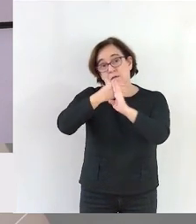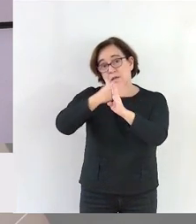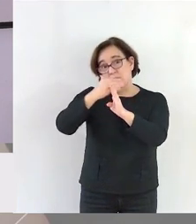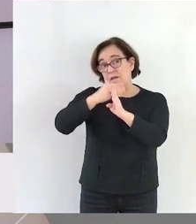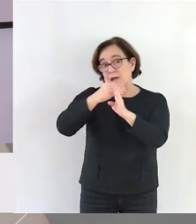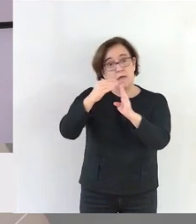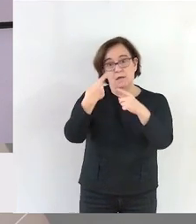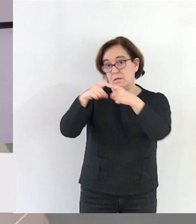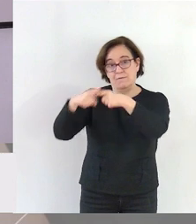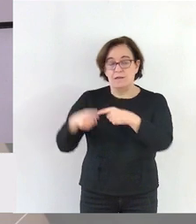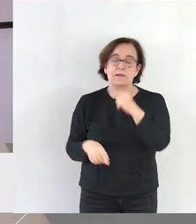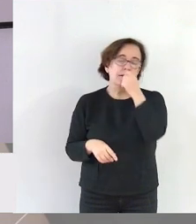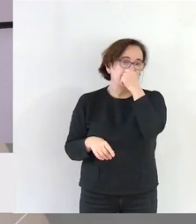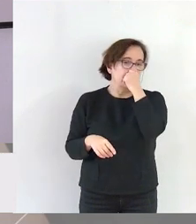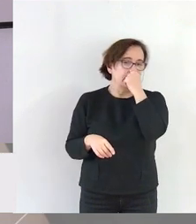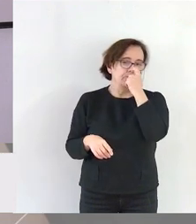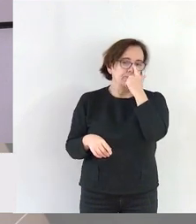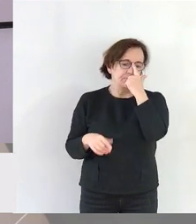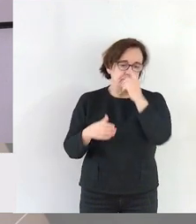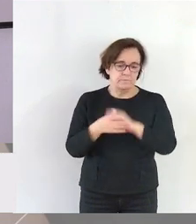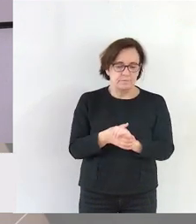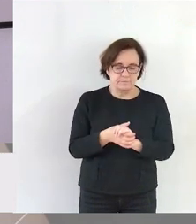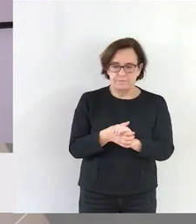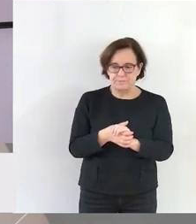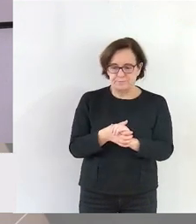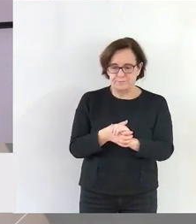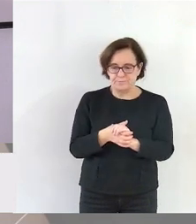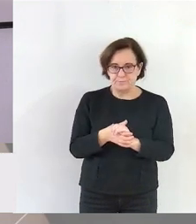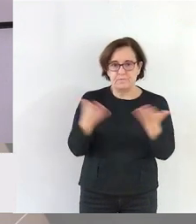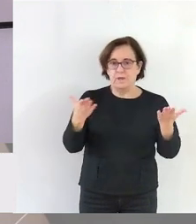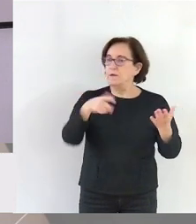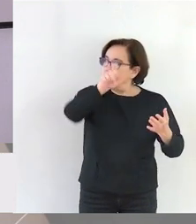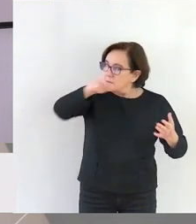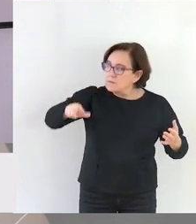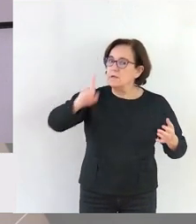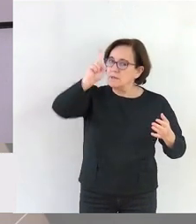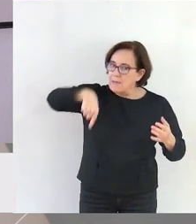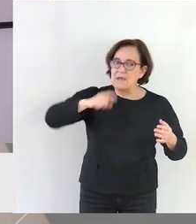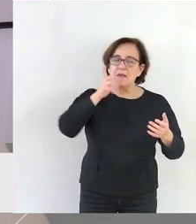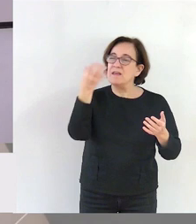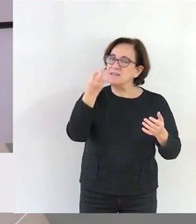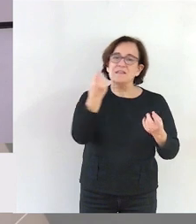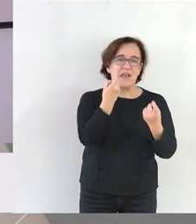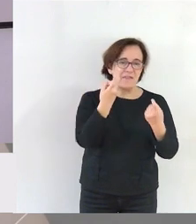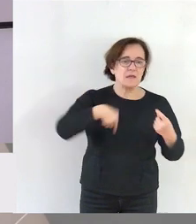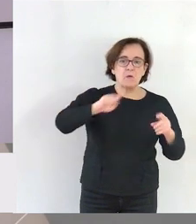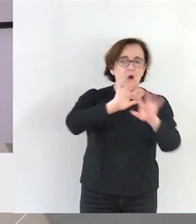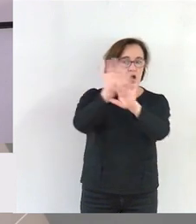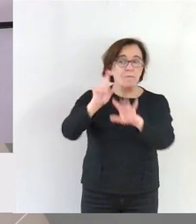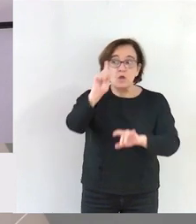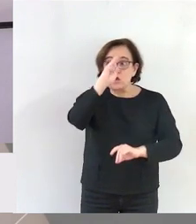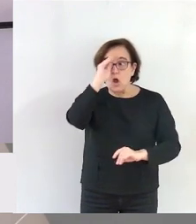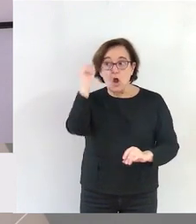por supuesto necesitamos acciones ciudadanas necesitamos convencer porque no debemos